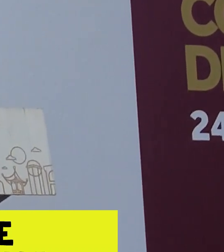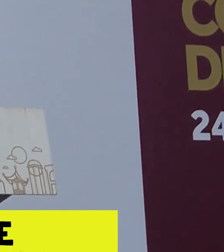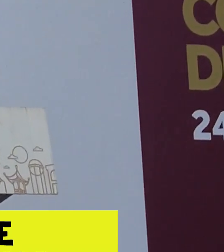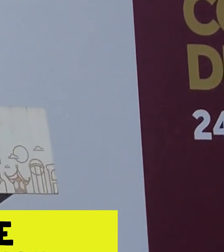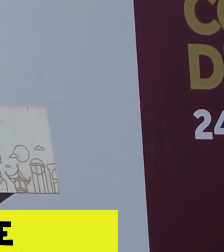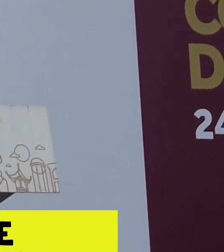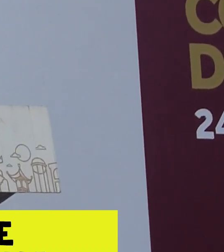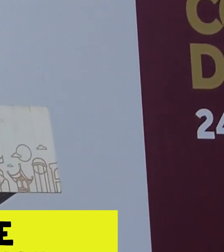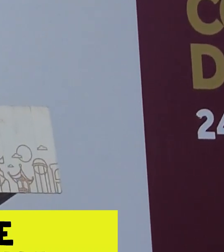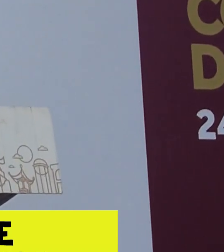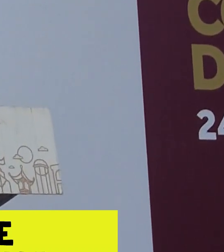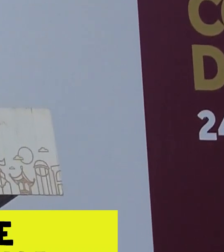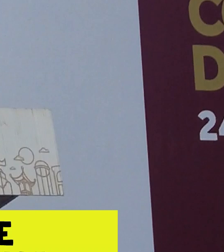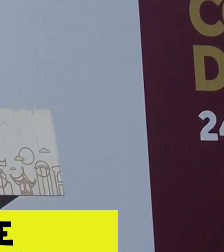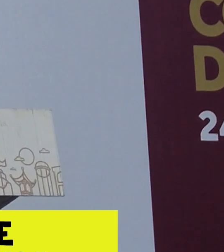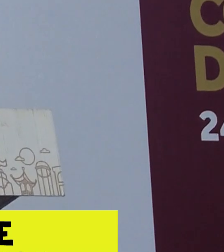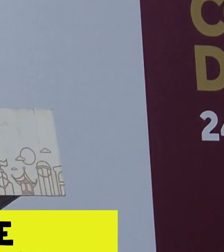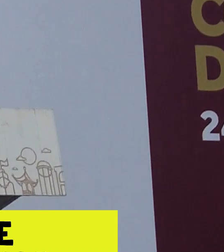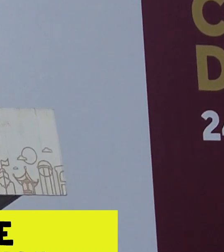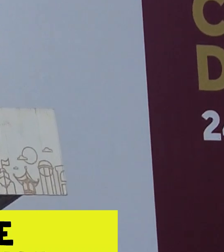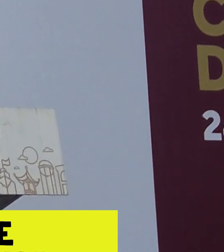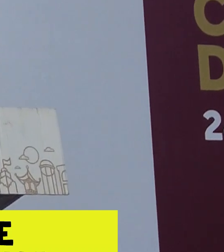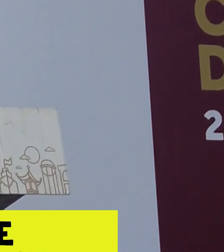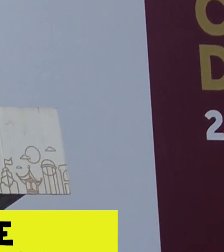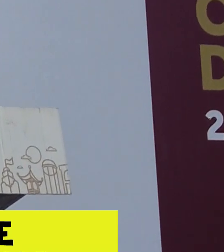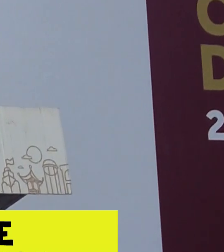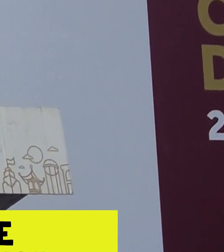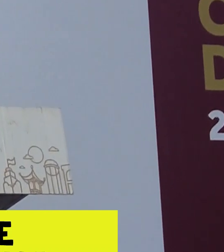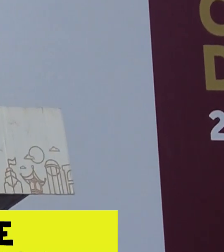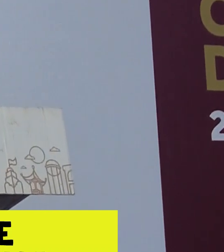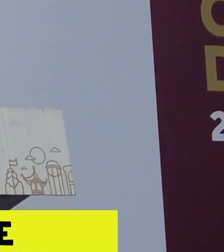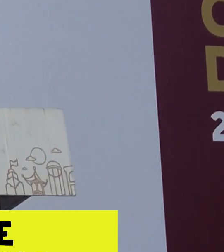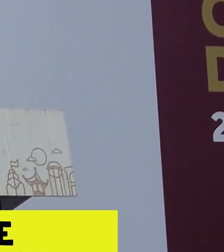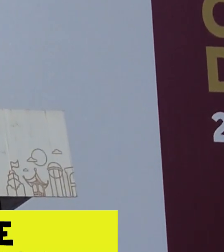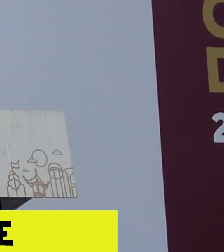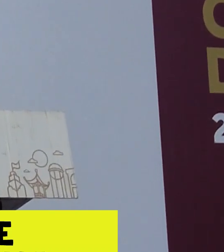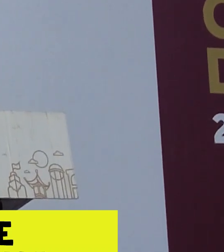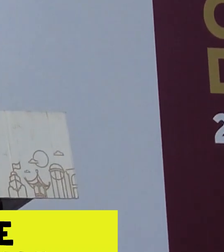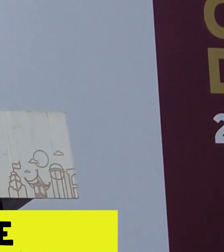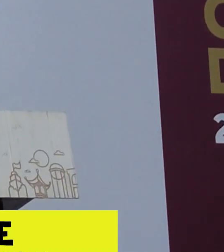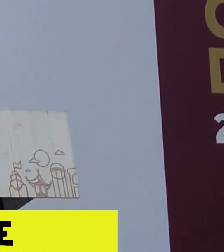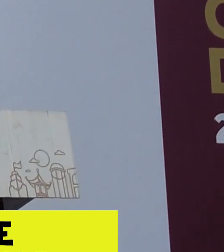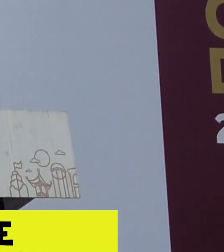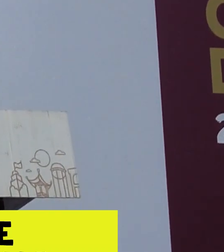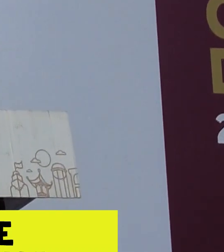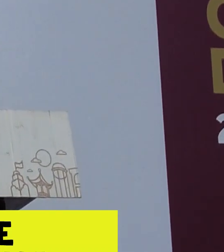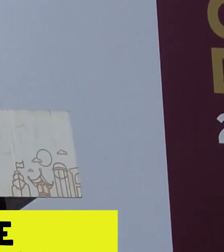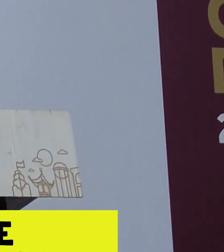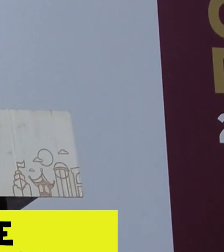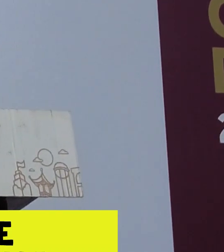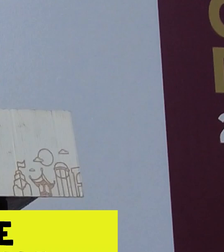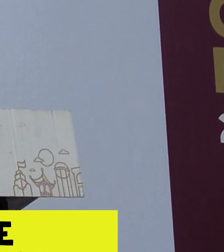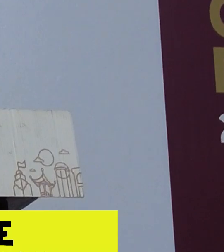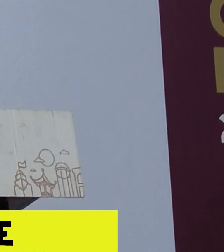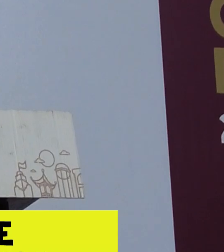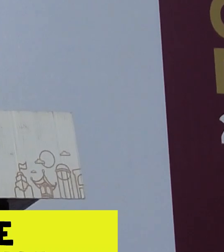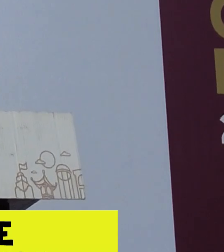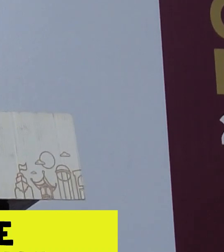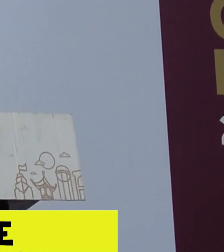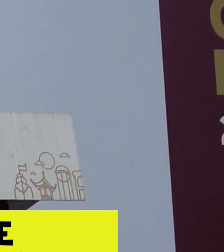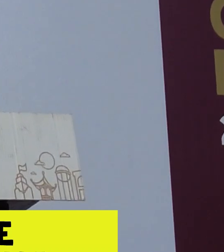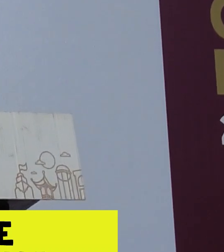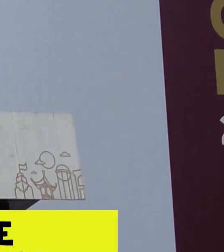organismo internacional, que certifique el desempeño de los elementos en cuanto a las responsabilidades que